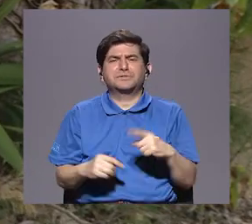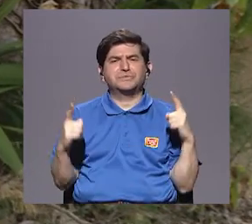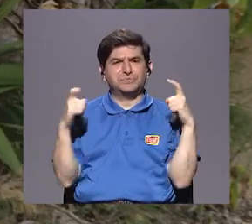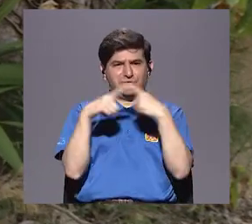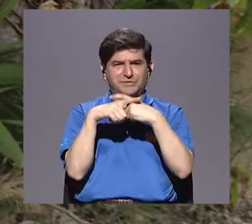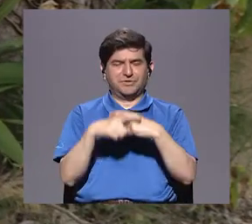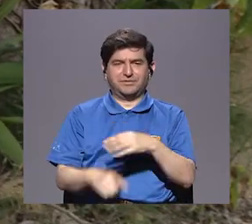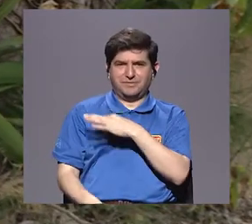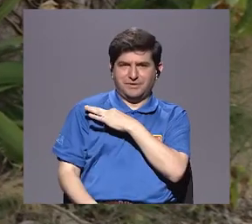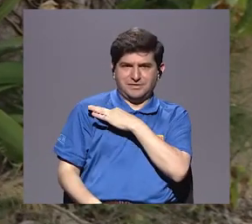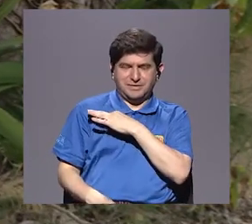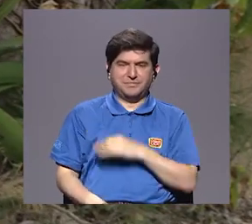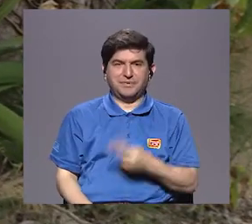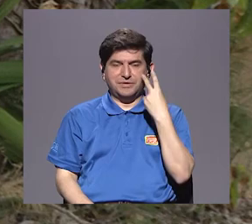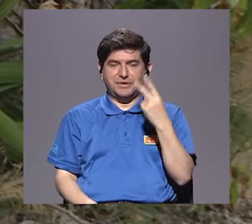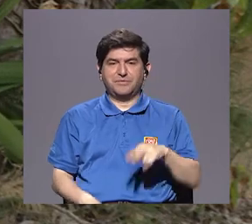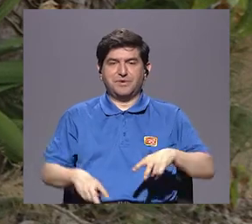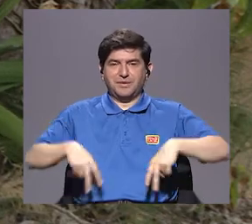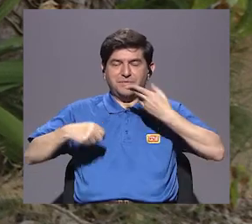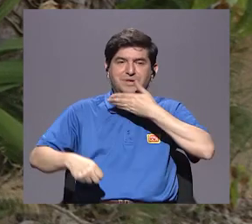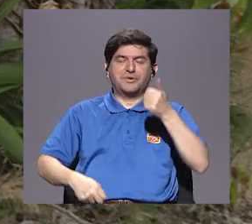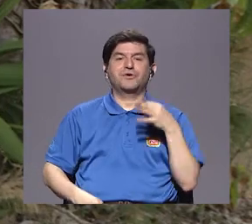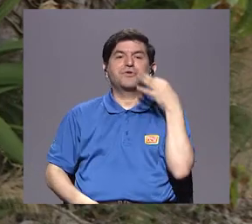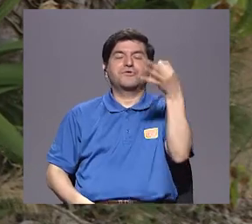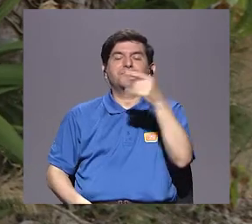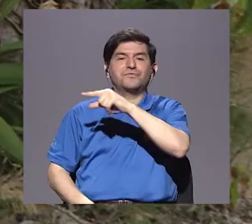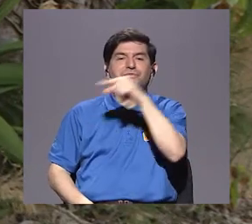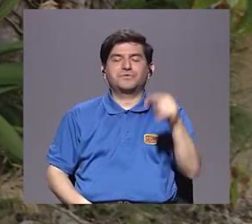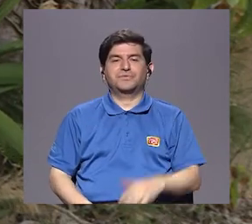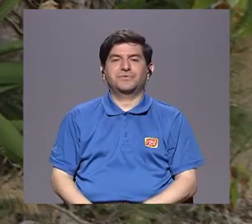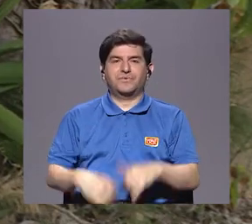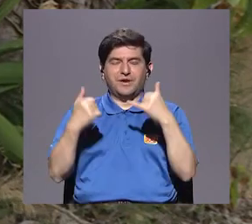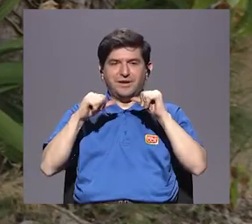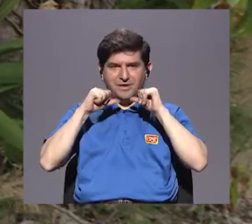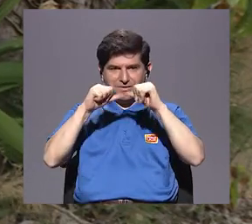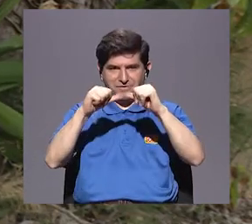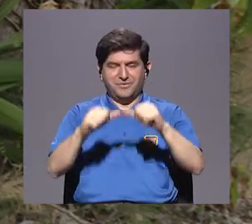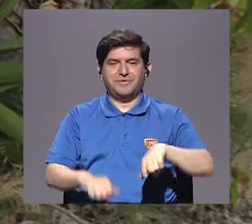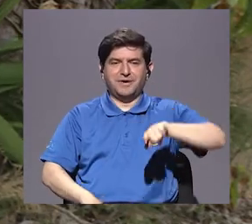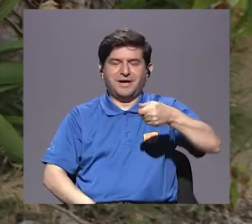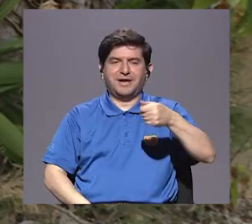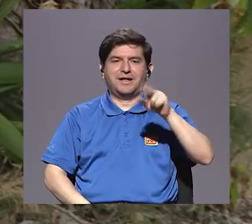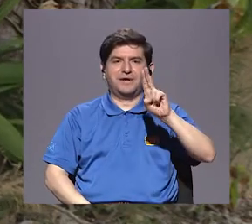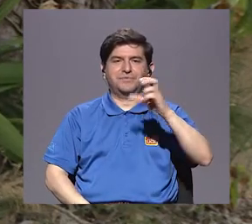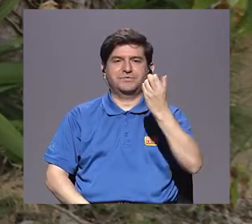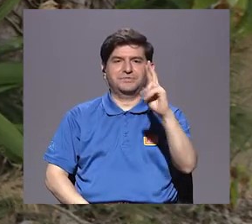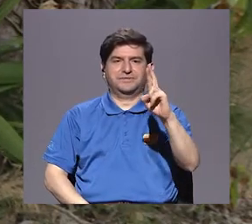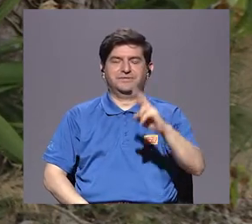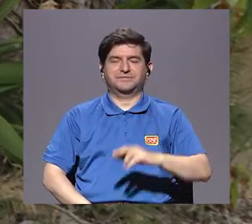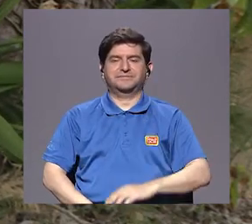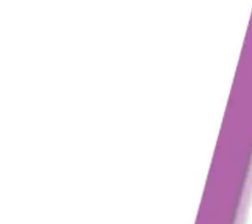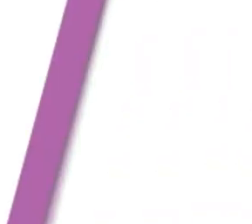complicadas. Les invito a que vean Vivir Mejor la próxima semana. Los dejo con más de Canal UCR.